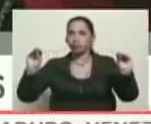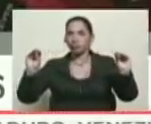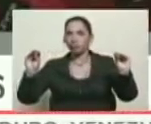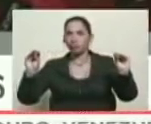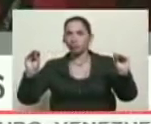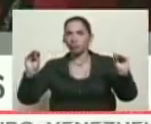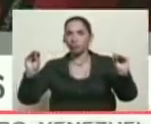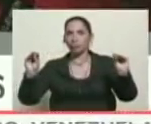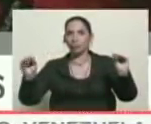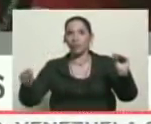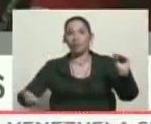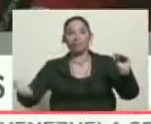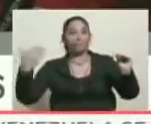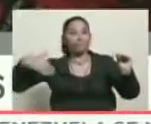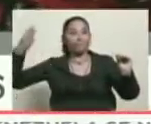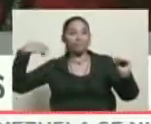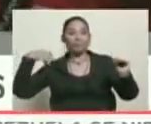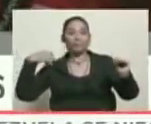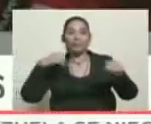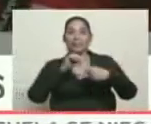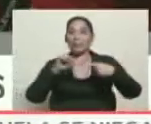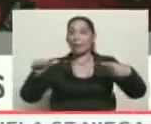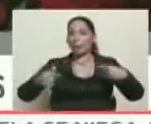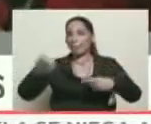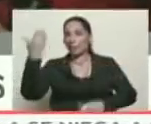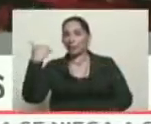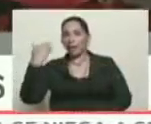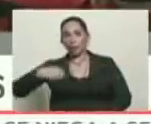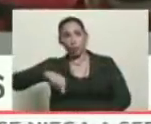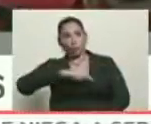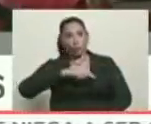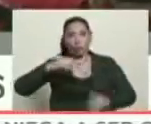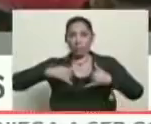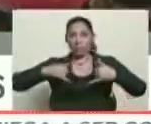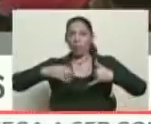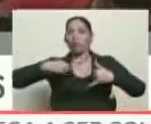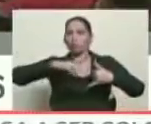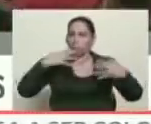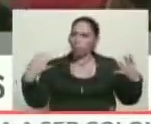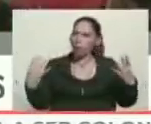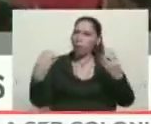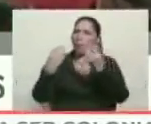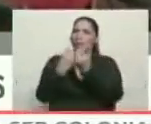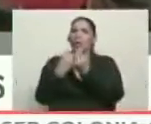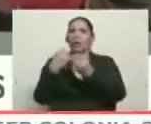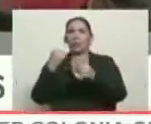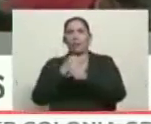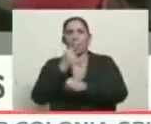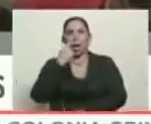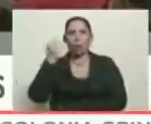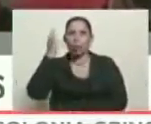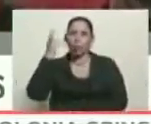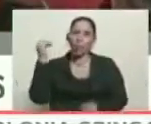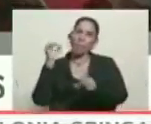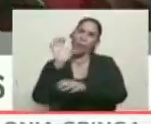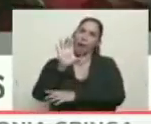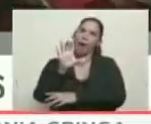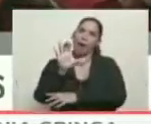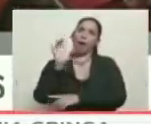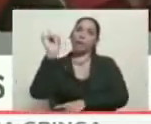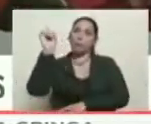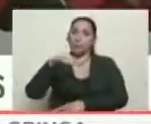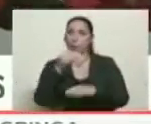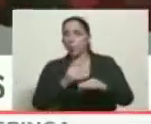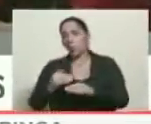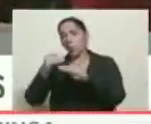desde la semana pasada por nosotros. Por nosotros no, nosotros estamos acompañando a los trabajadores y las trabajadoras de la patria, como también